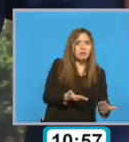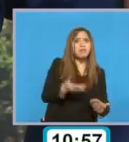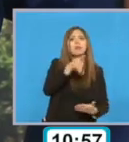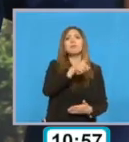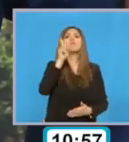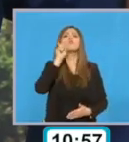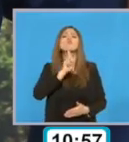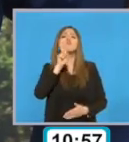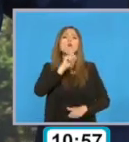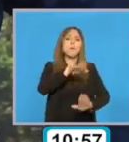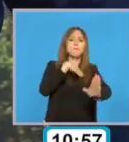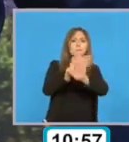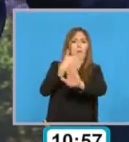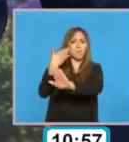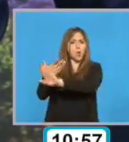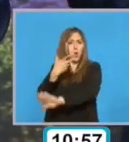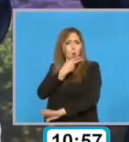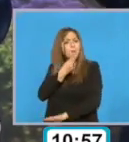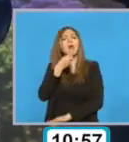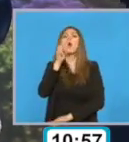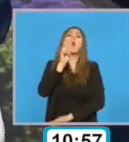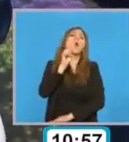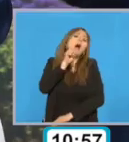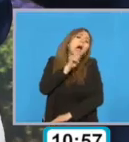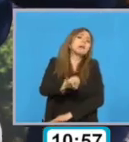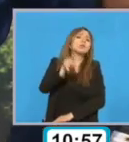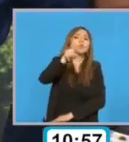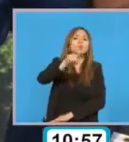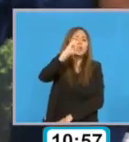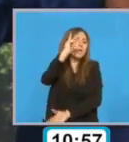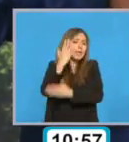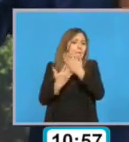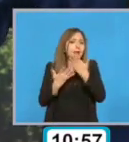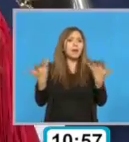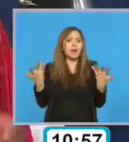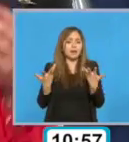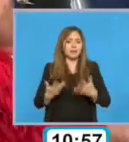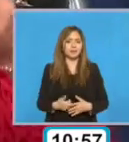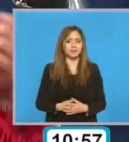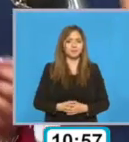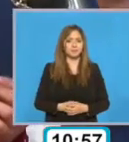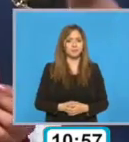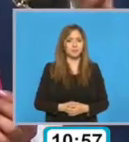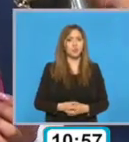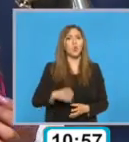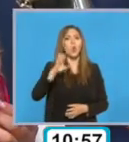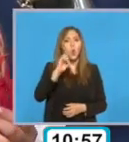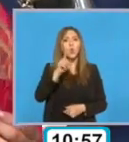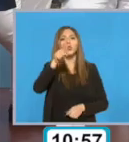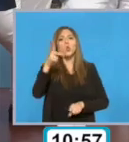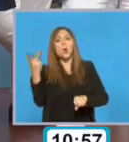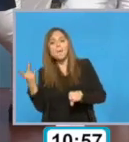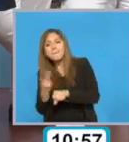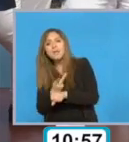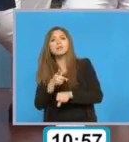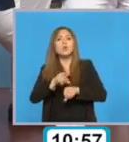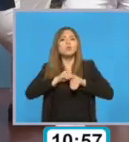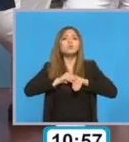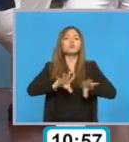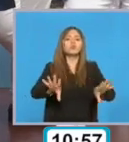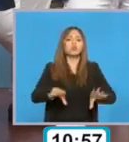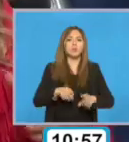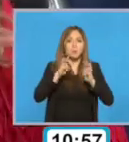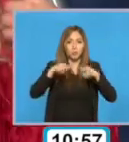siempre contra de los hombres o es parte de la imagen que estás manejando? ¿Sabes? Yo ¿O no... es de lo que te pasa y lo expones ante la música? Es lo que